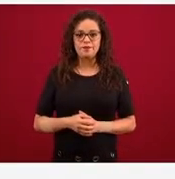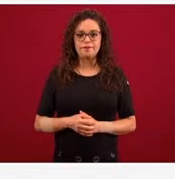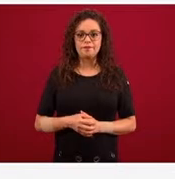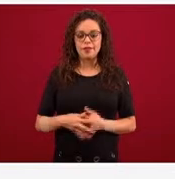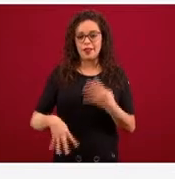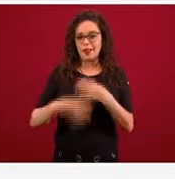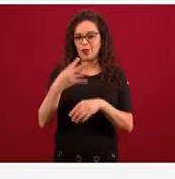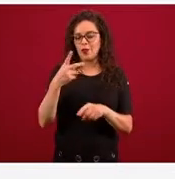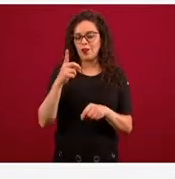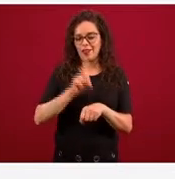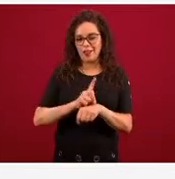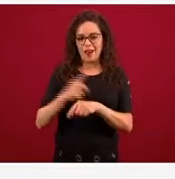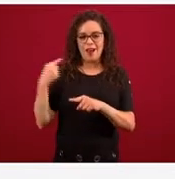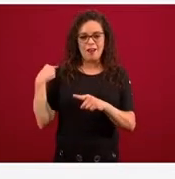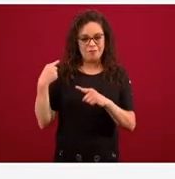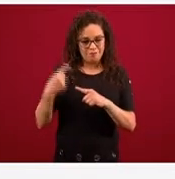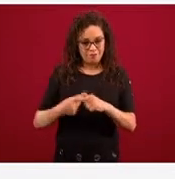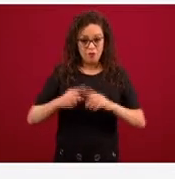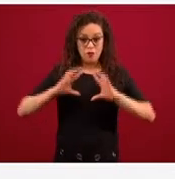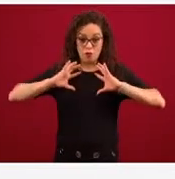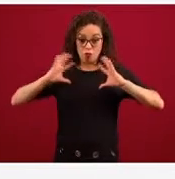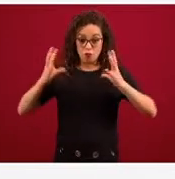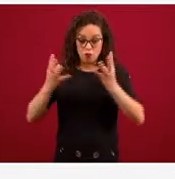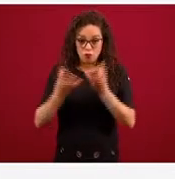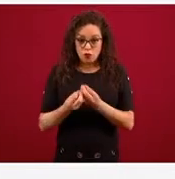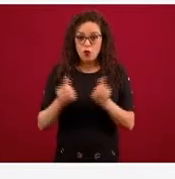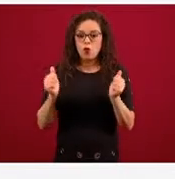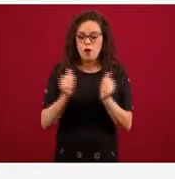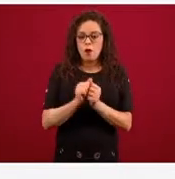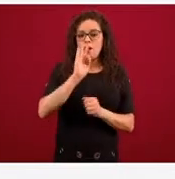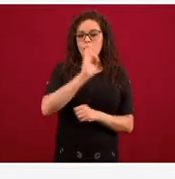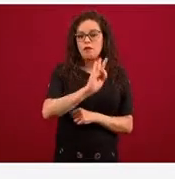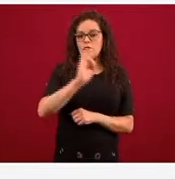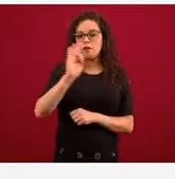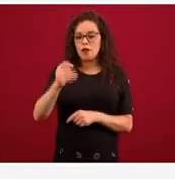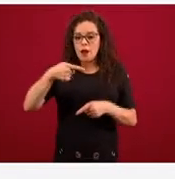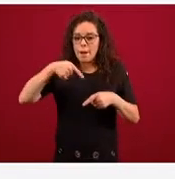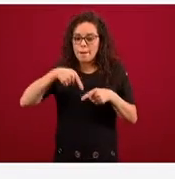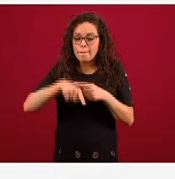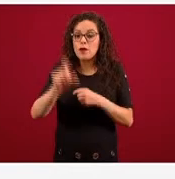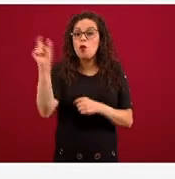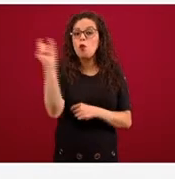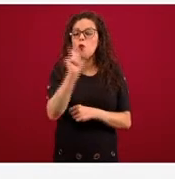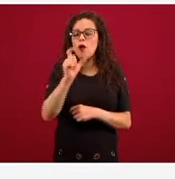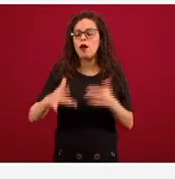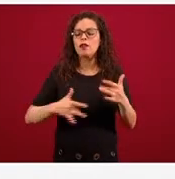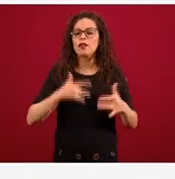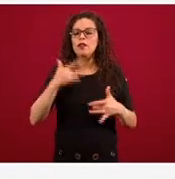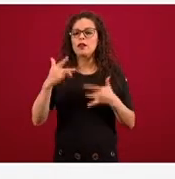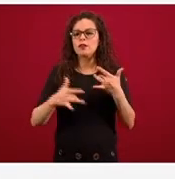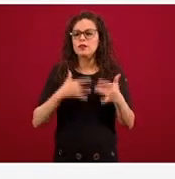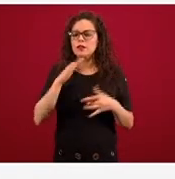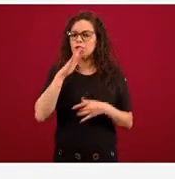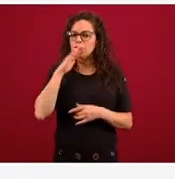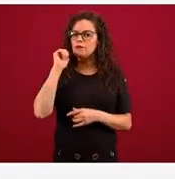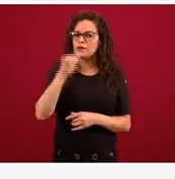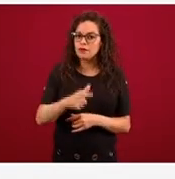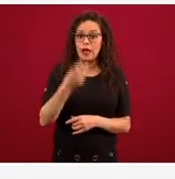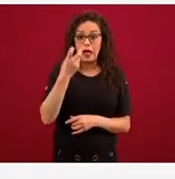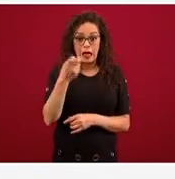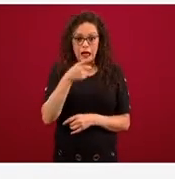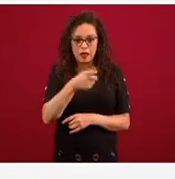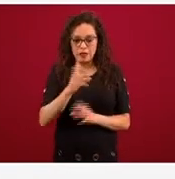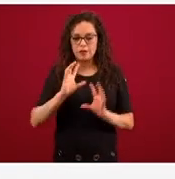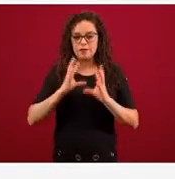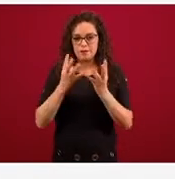weeks, pero entonces, but this is acumulados cumulative por by the fecha de date that symptoms inicio de began. síntomas. Esto es un poco So para ver here we también can see a little cuál bit es the